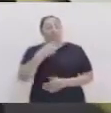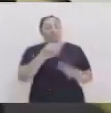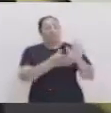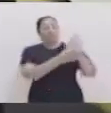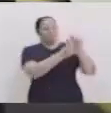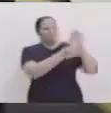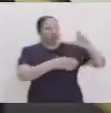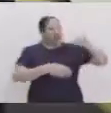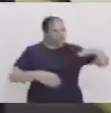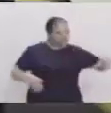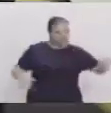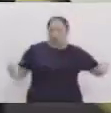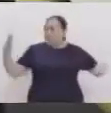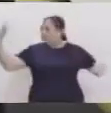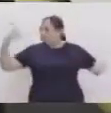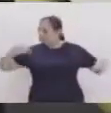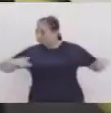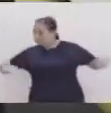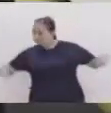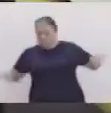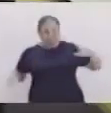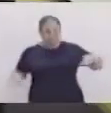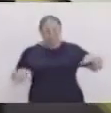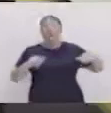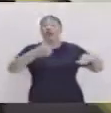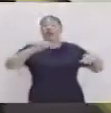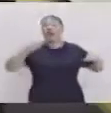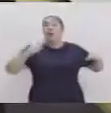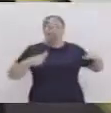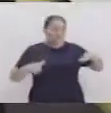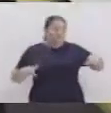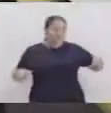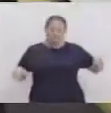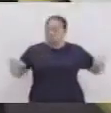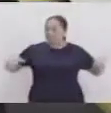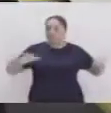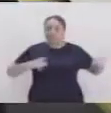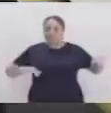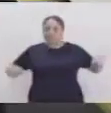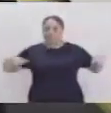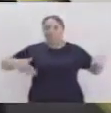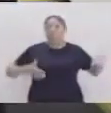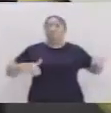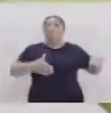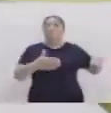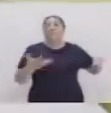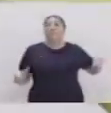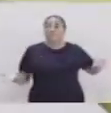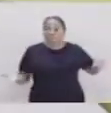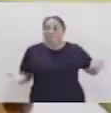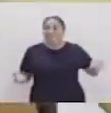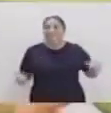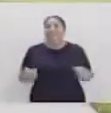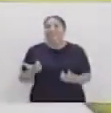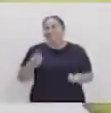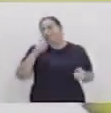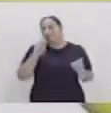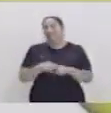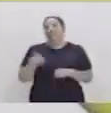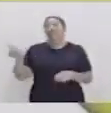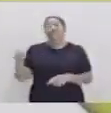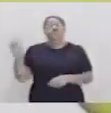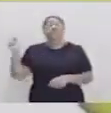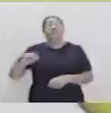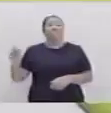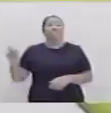y la otra mano el otro. Y hay que, cada mano como que toma la esencia de cada uno y la pone en el piano. Claro, es genial lo que hizo